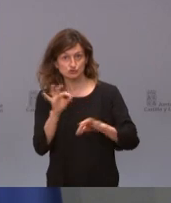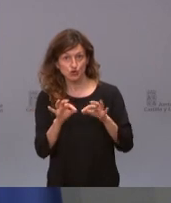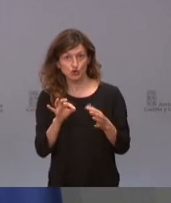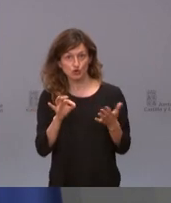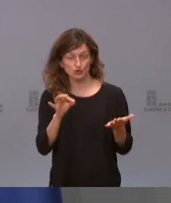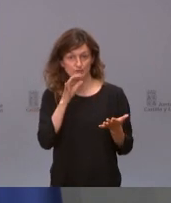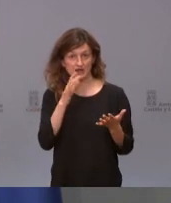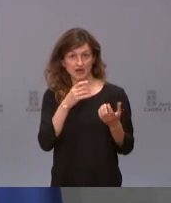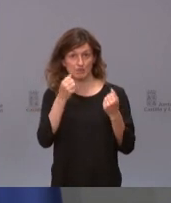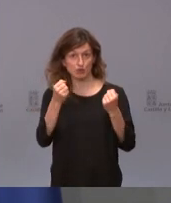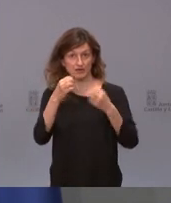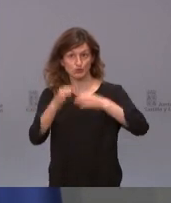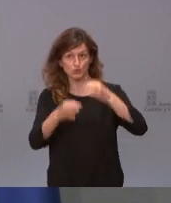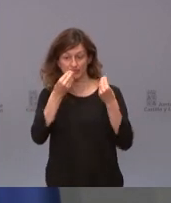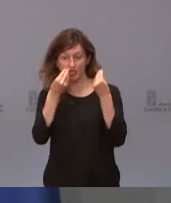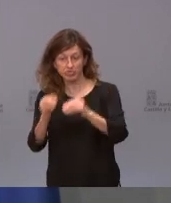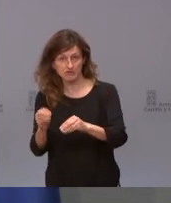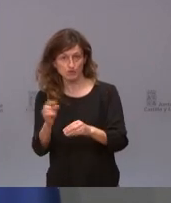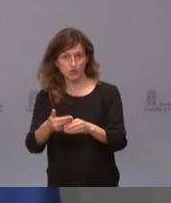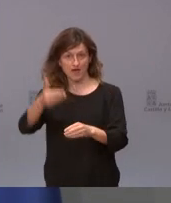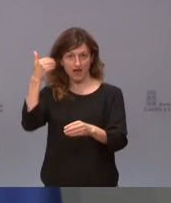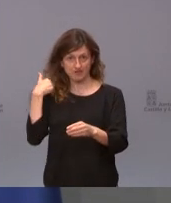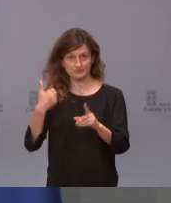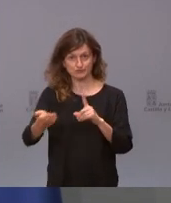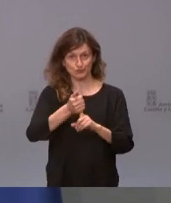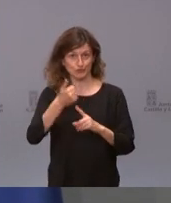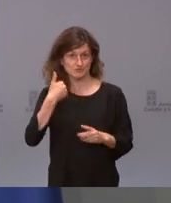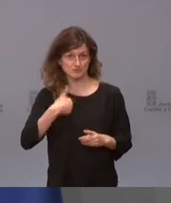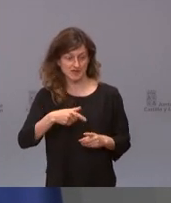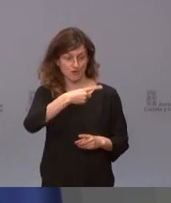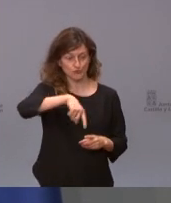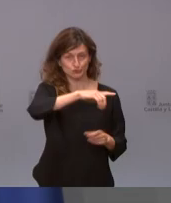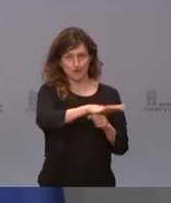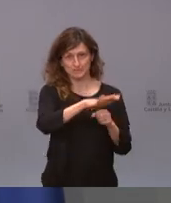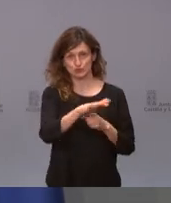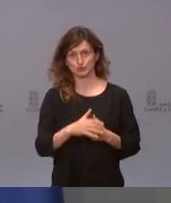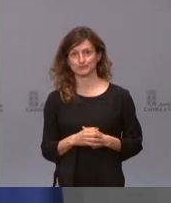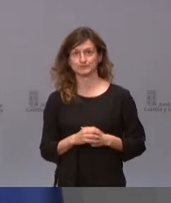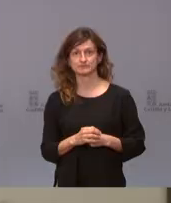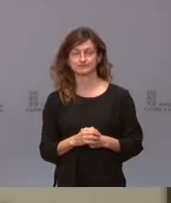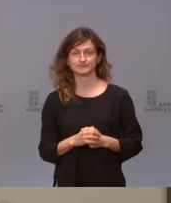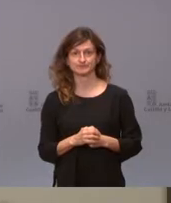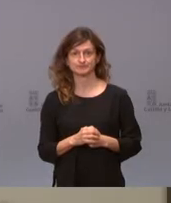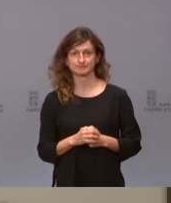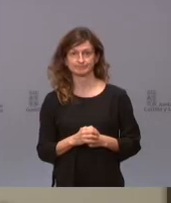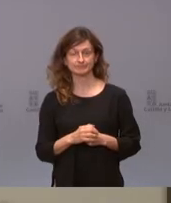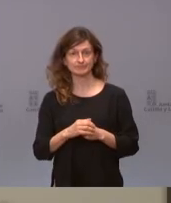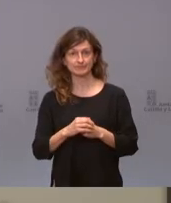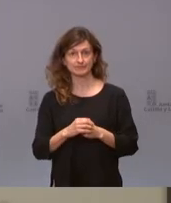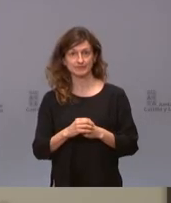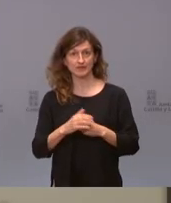poder judicial que deberíamos de haber resuelto en otros en otros entornos si se